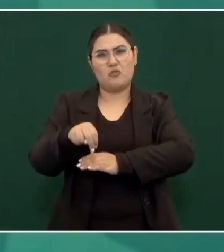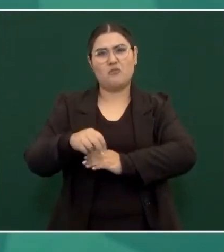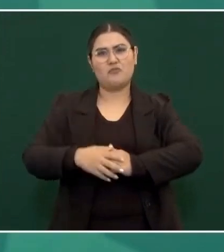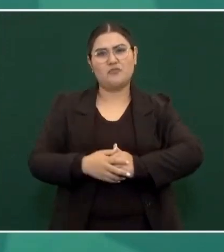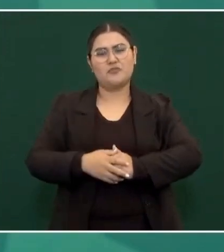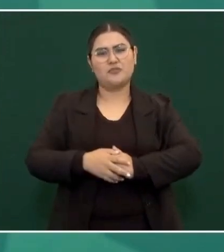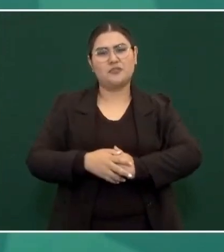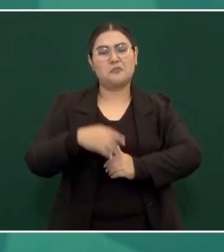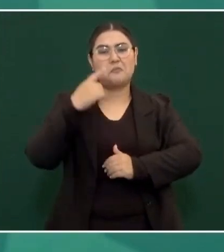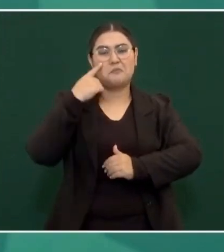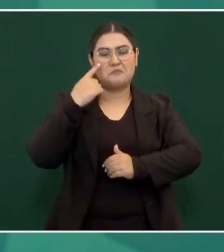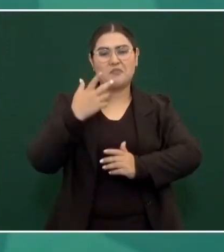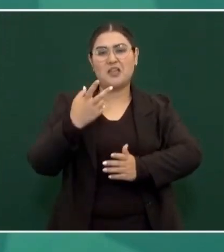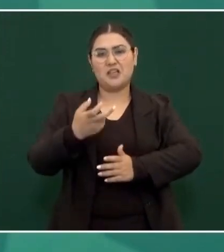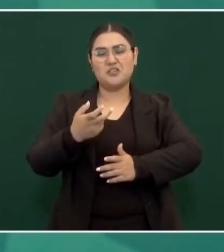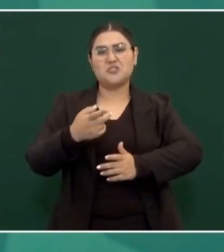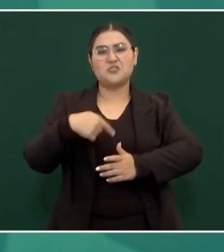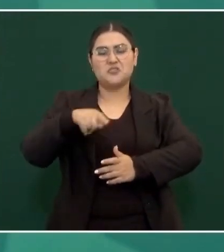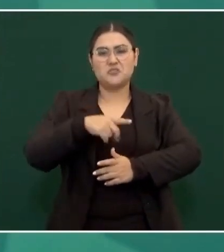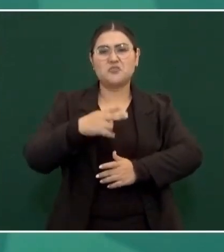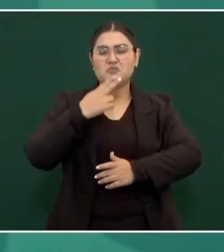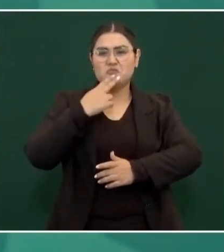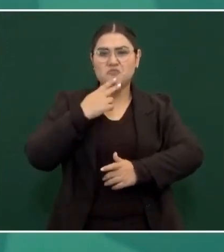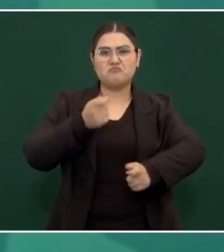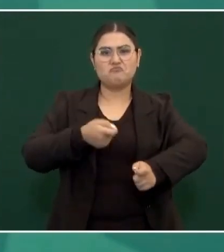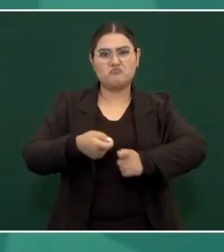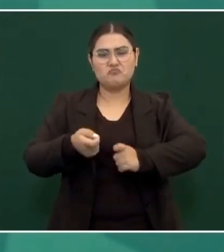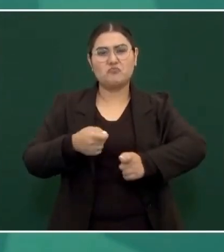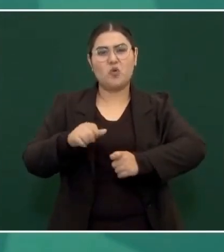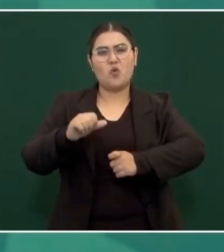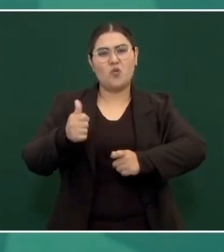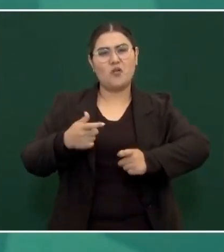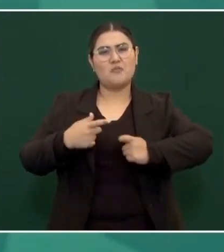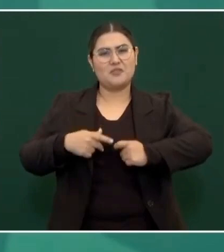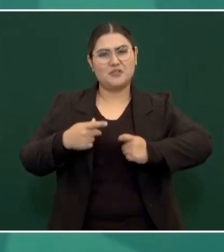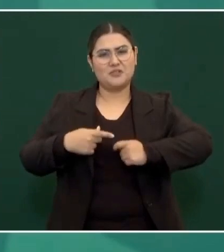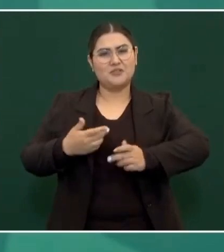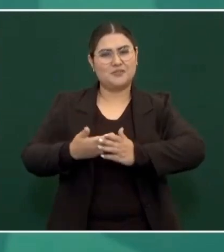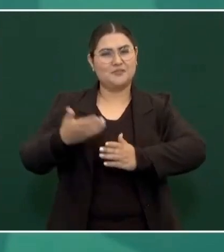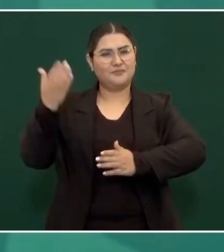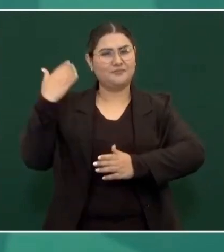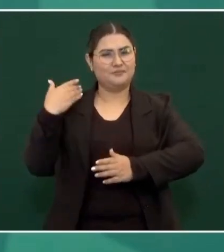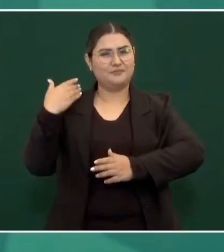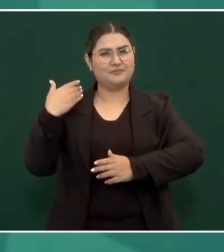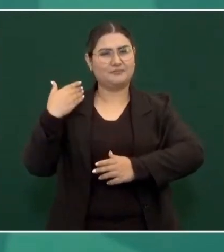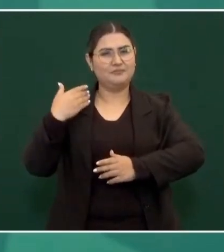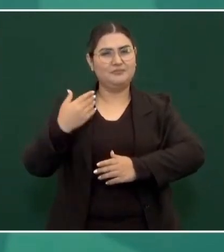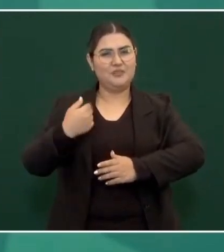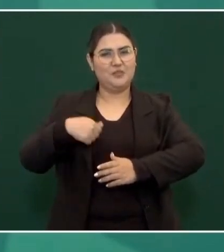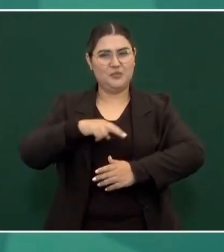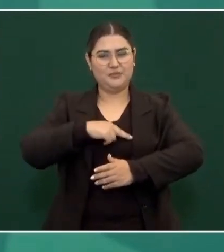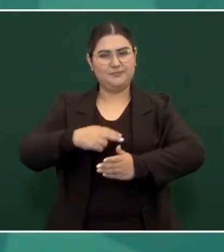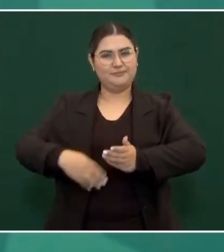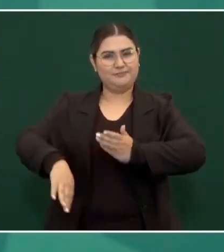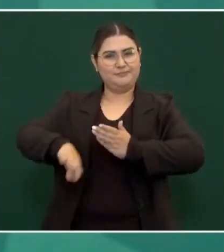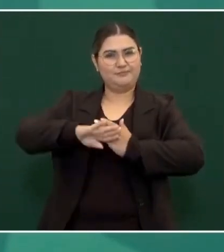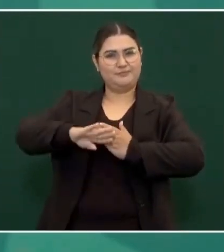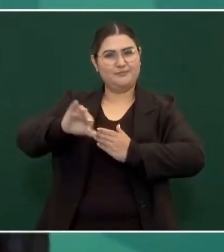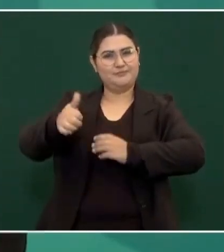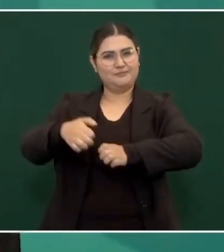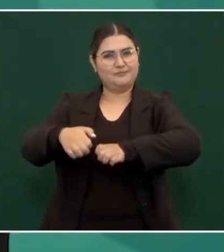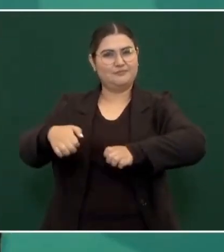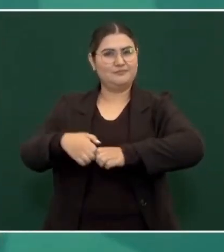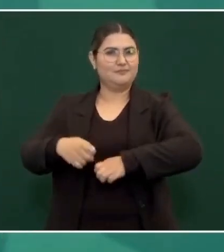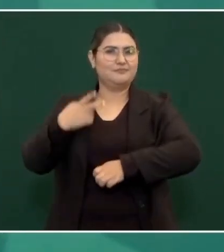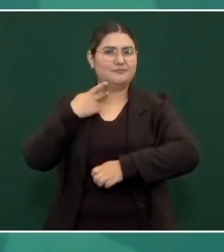esto lo manejaron nuestros adversarios desde la semana pasada Porque